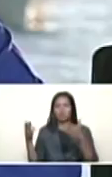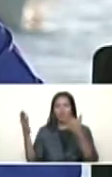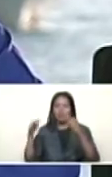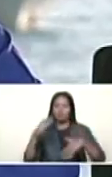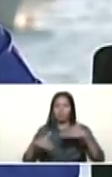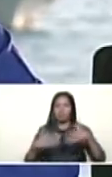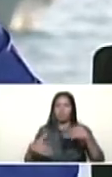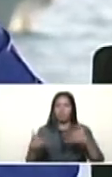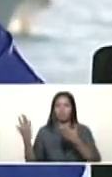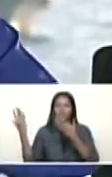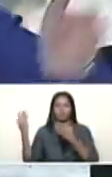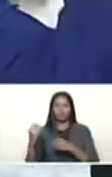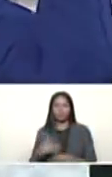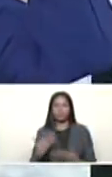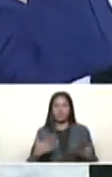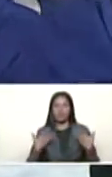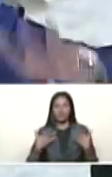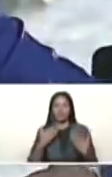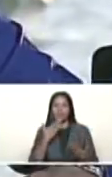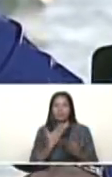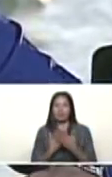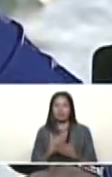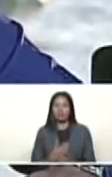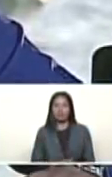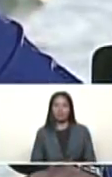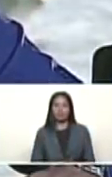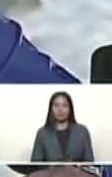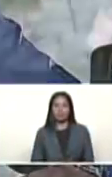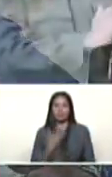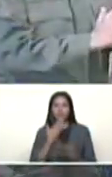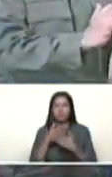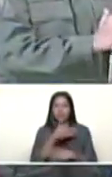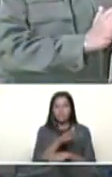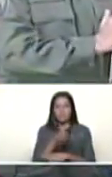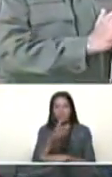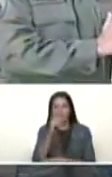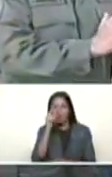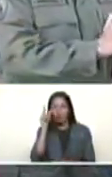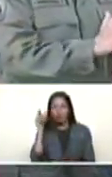tambor y alegría! Gracias, gracias, pescadores y pescadoras de la patria, gracias.